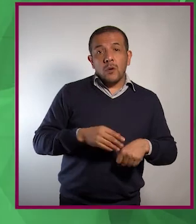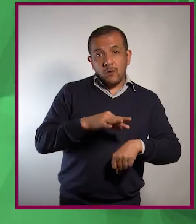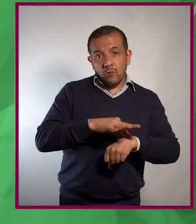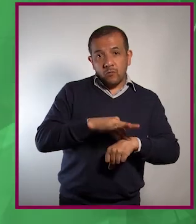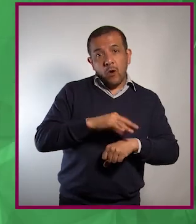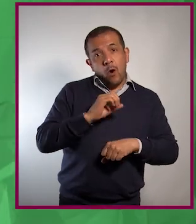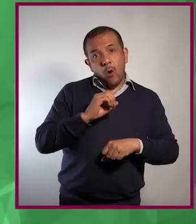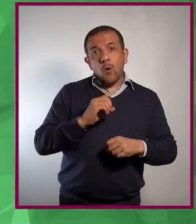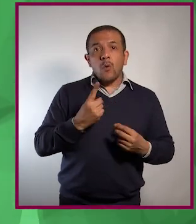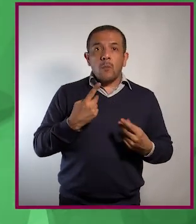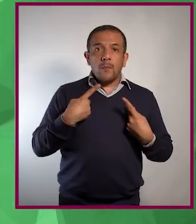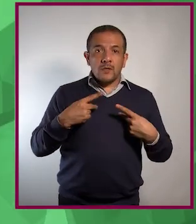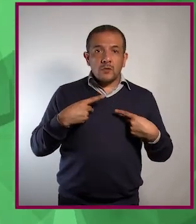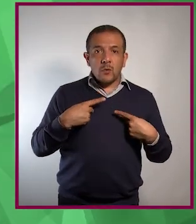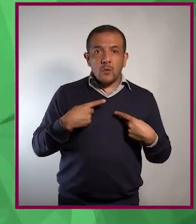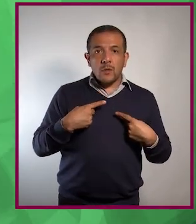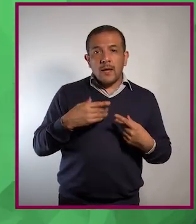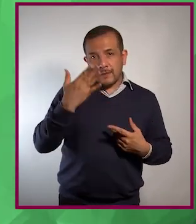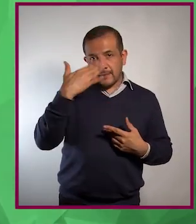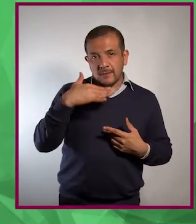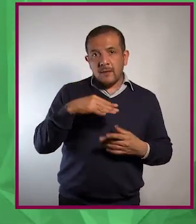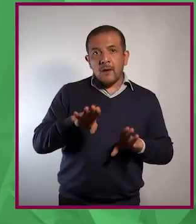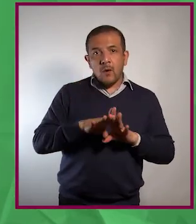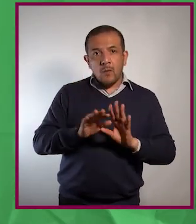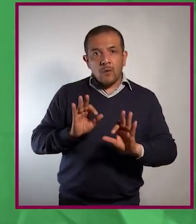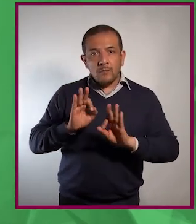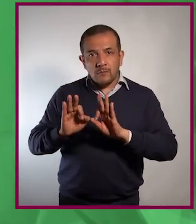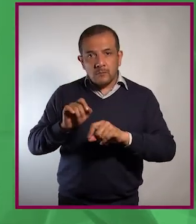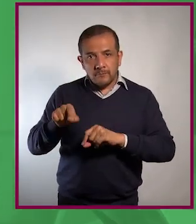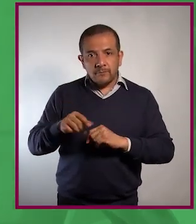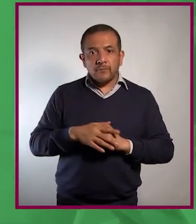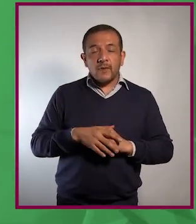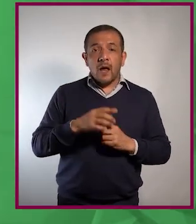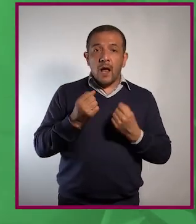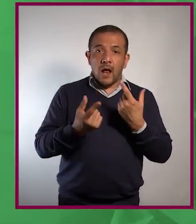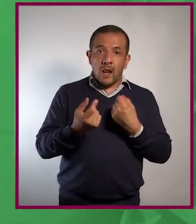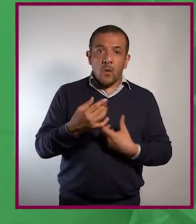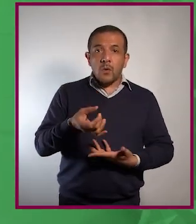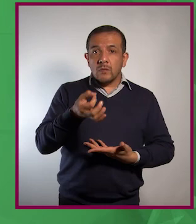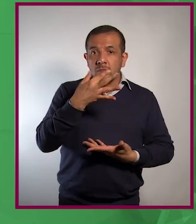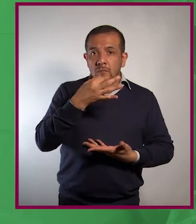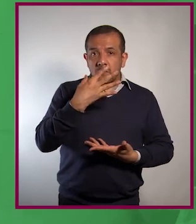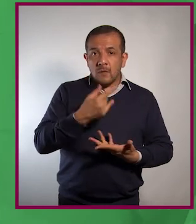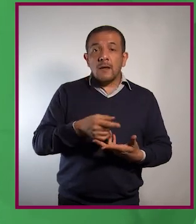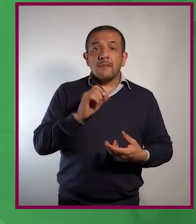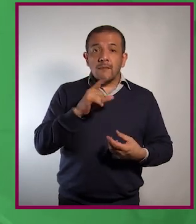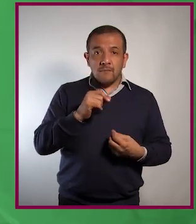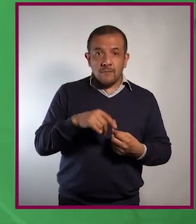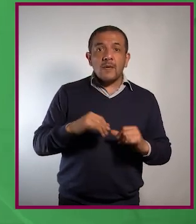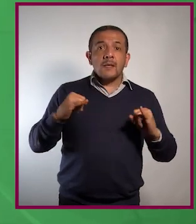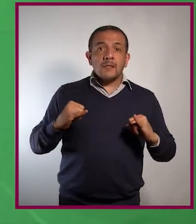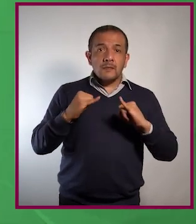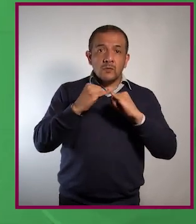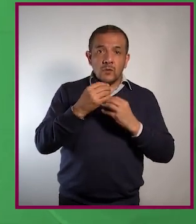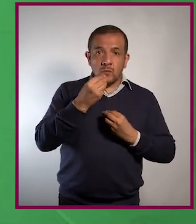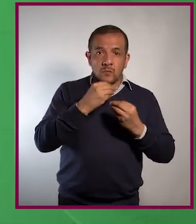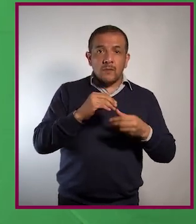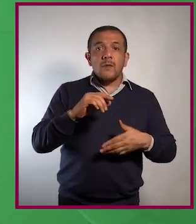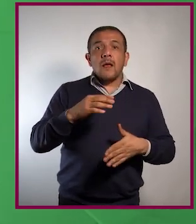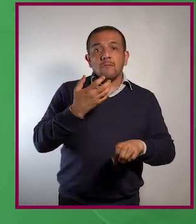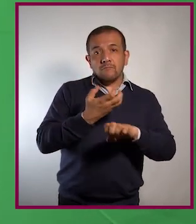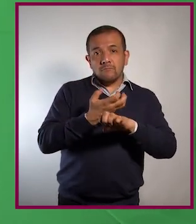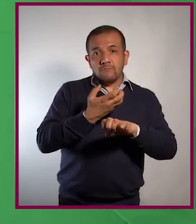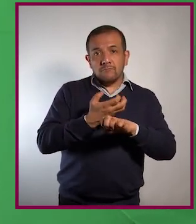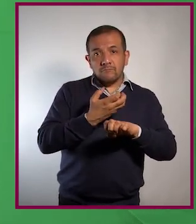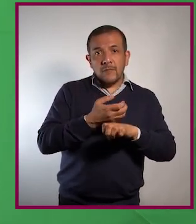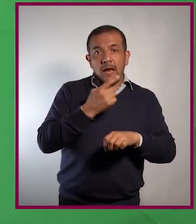sanitario o un voluntario capacitado. Actualmente hay 10 medicamentos aprobados por la Administración de Alimentos y Medicamentos de los